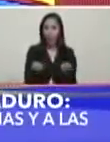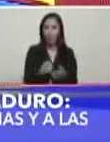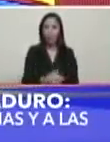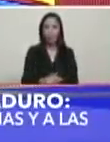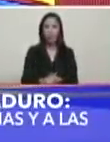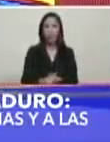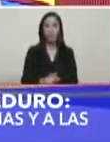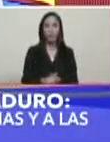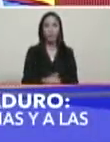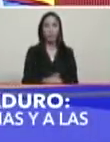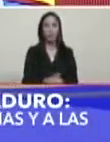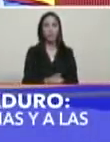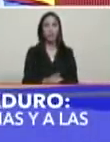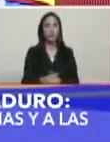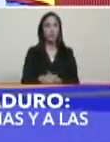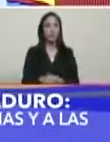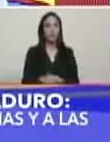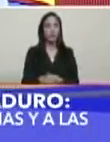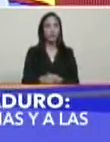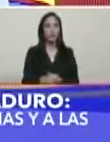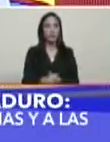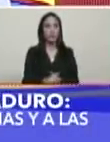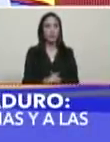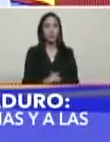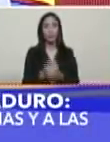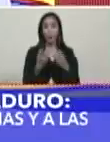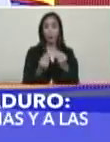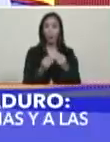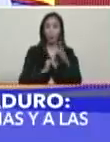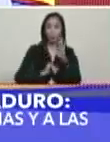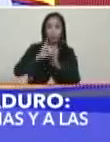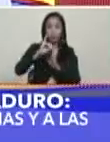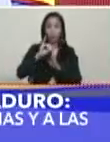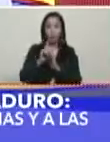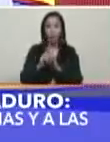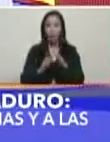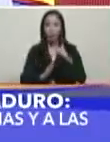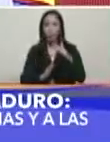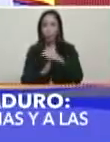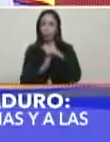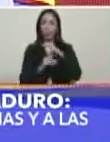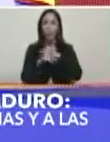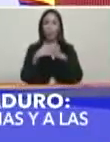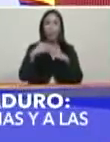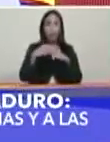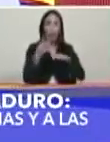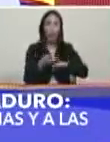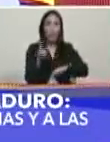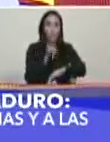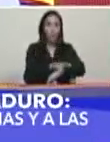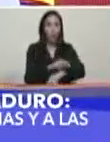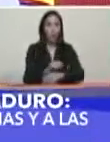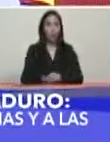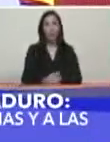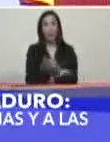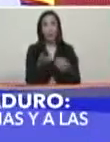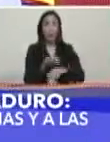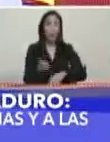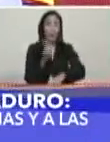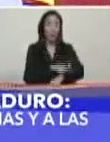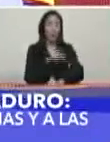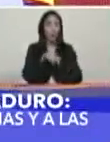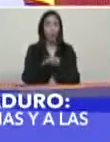maniatar y someter a la hiperinflación. La hiperinflación y el dólar criminal es lo peor que le pasa a un